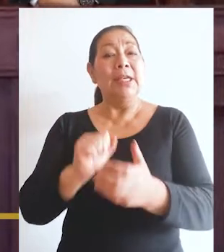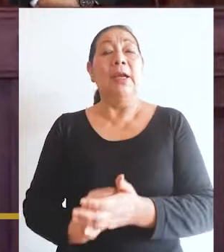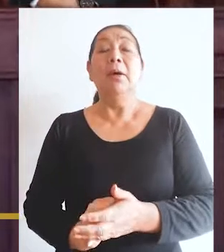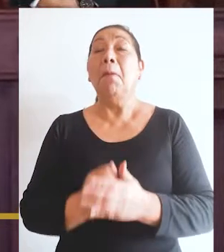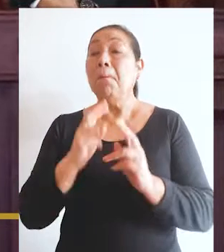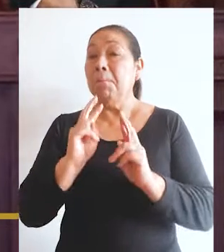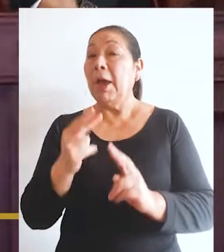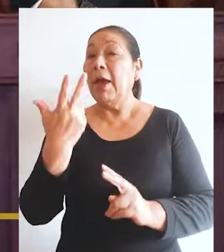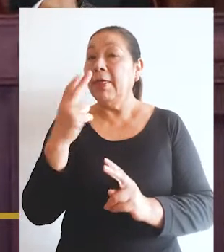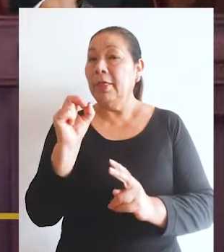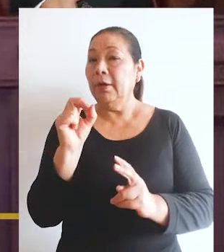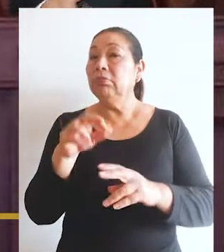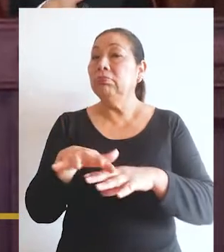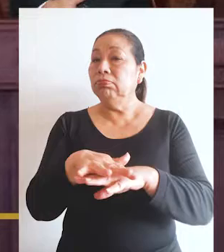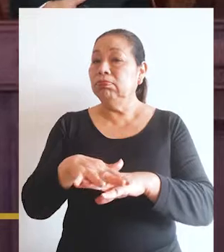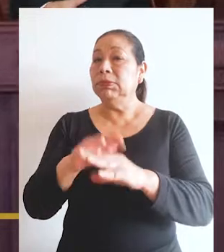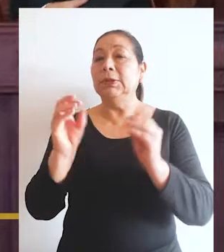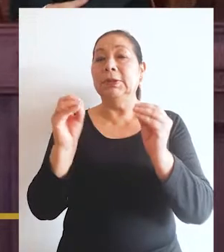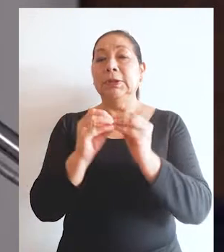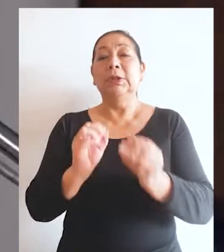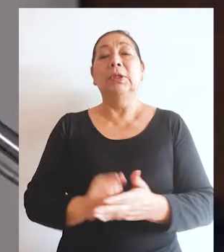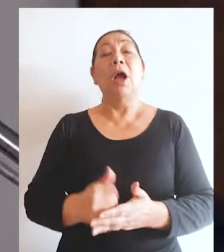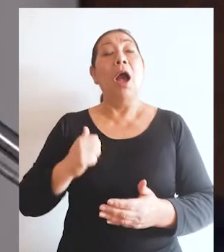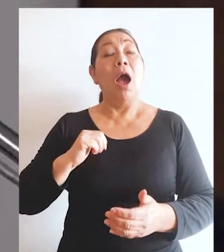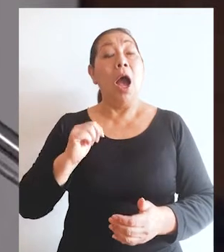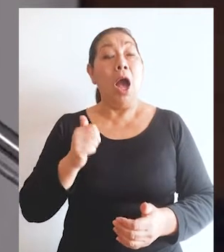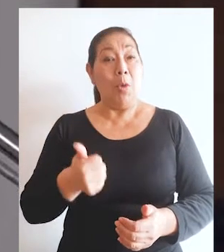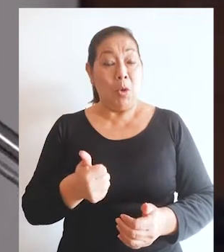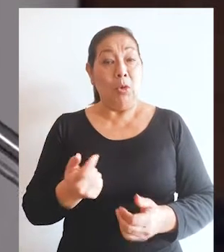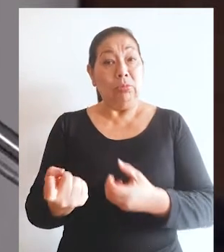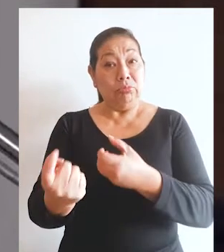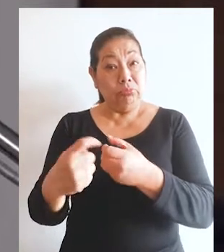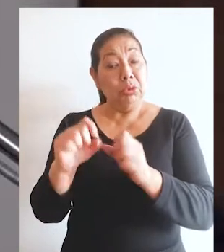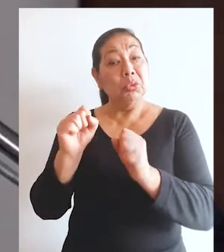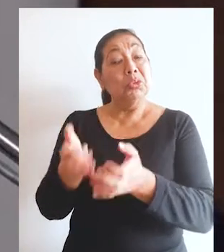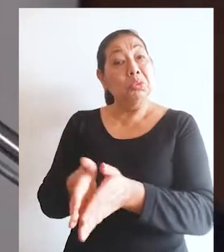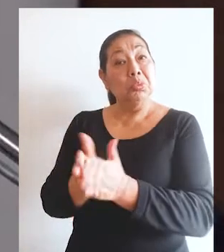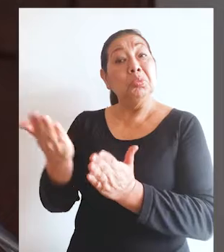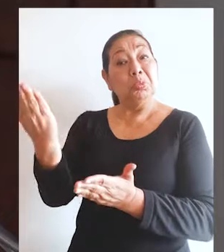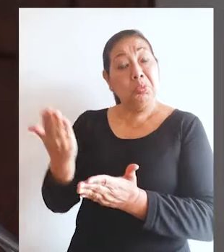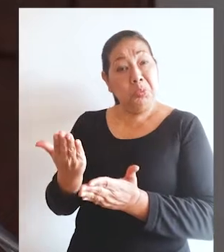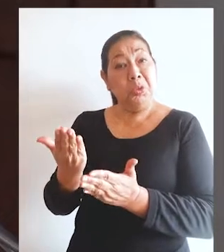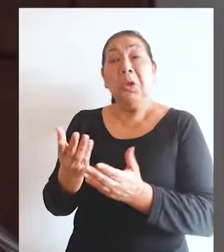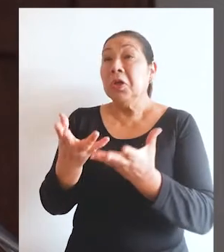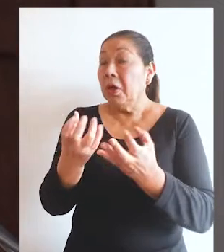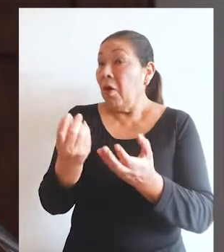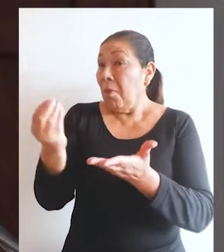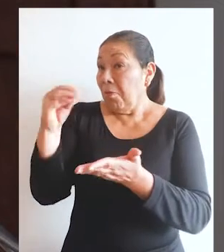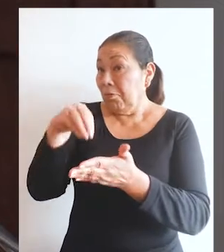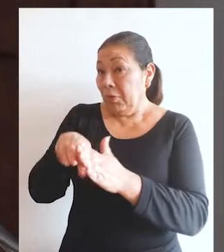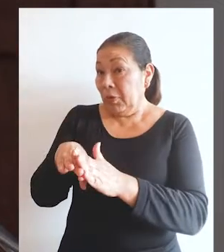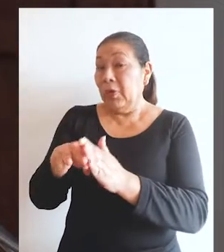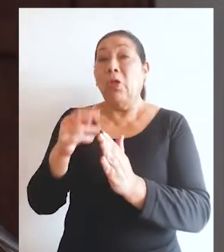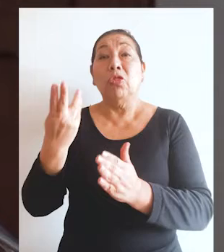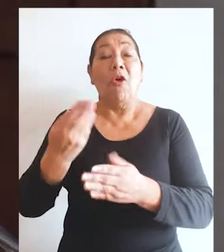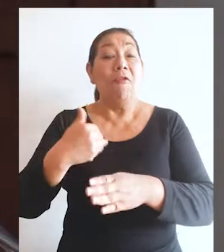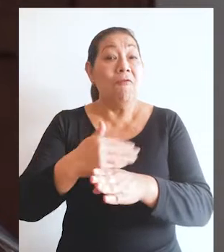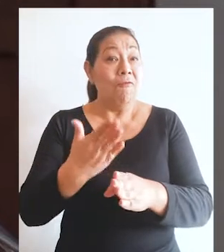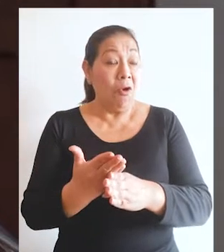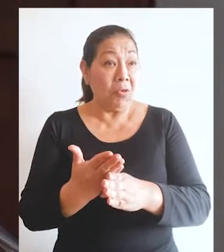mañana y verán 30 causas. Los abogados que así lo soliciten podrán informar en las